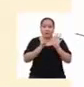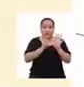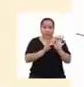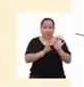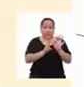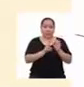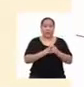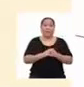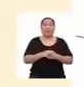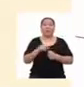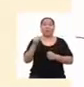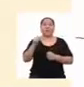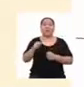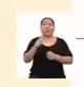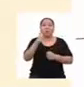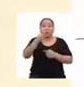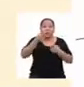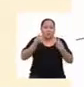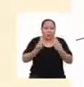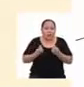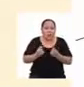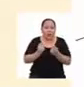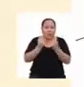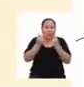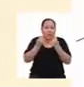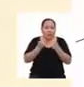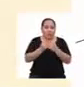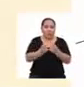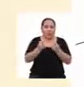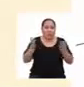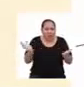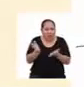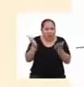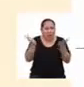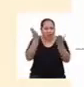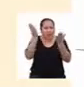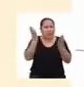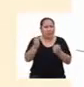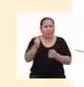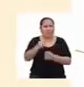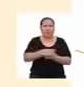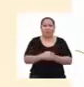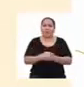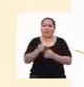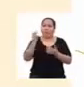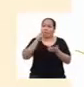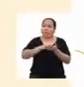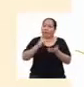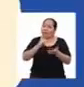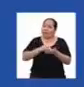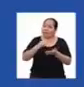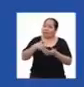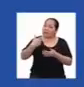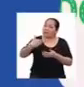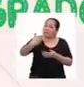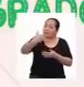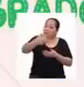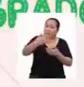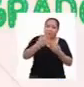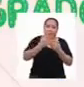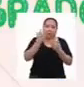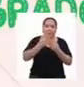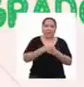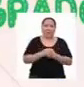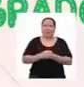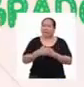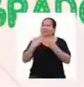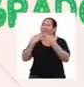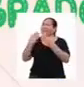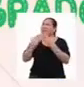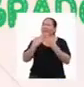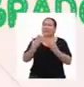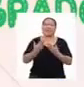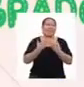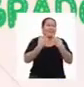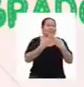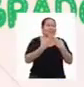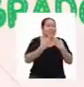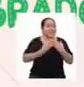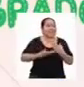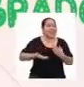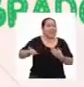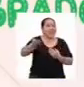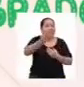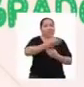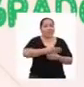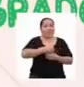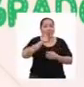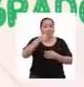7. Sé perseverante. ¡Ánimo! Cada vez será más sencillo. Gracias a todas y todos